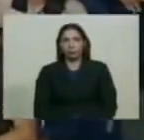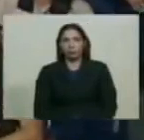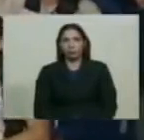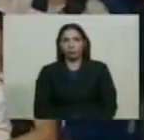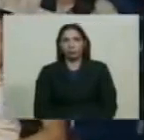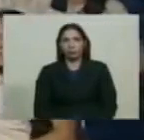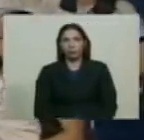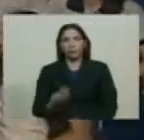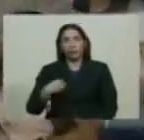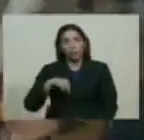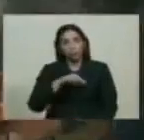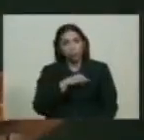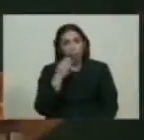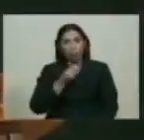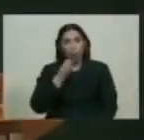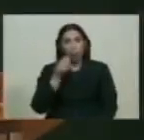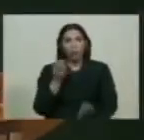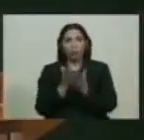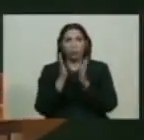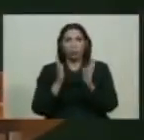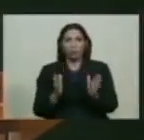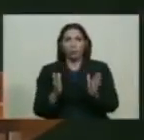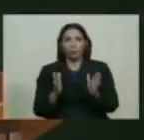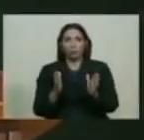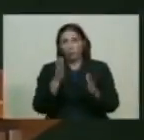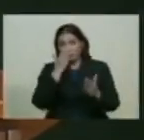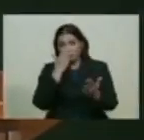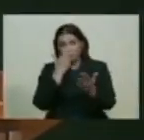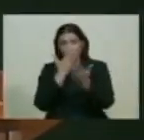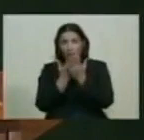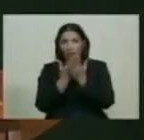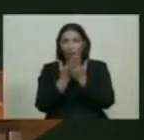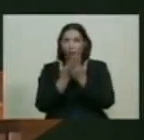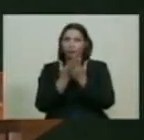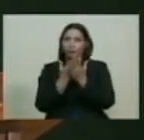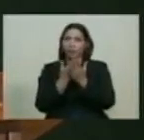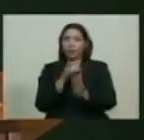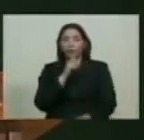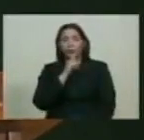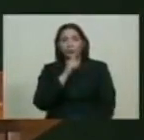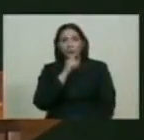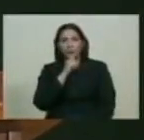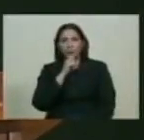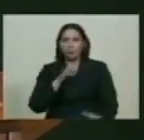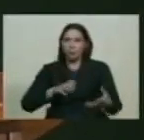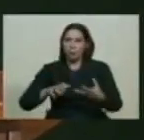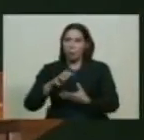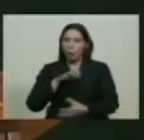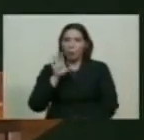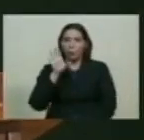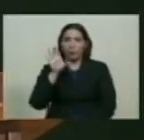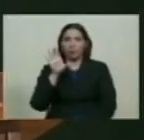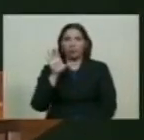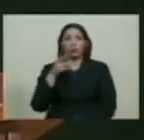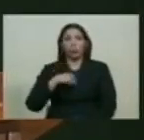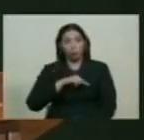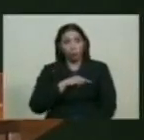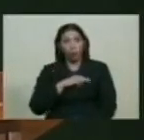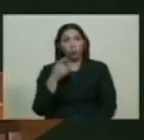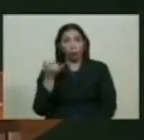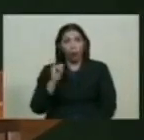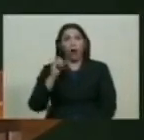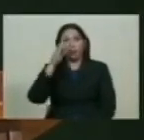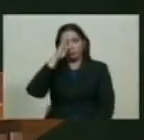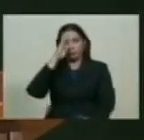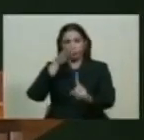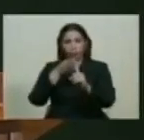Ajá. Nosotros, los jóvenes estudiantes, nos encontramos frente a la difícil situación del país, en la cual tenemos un gran reto. Se